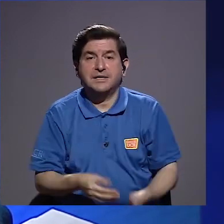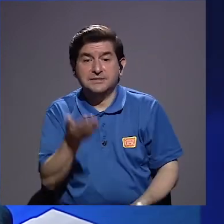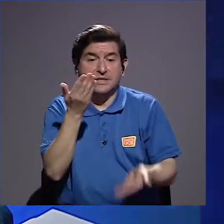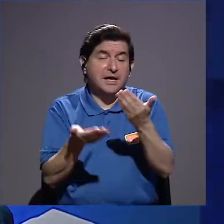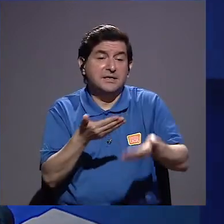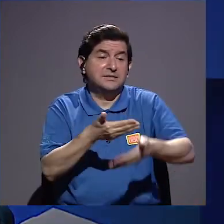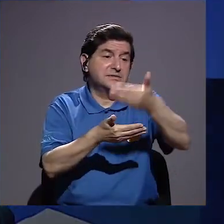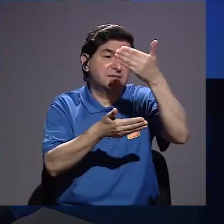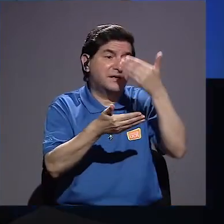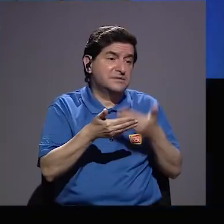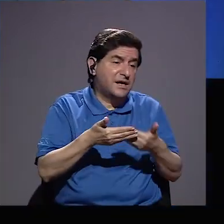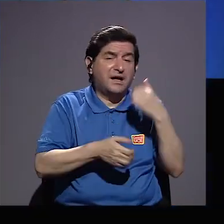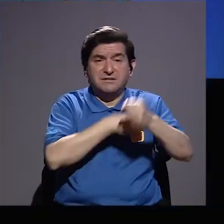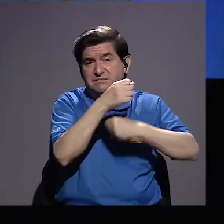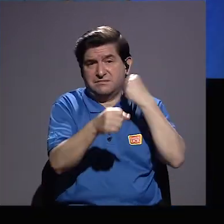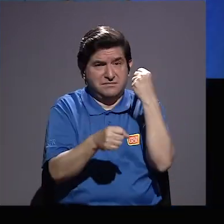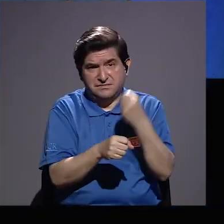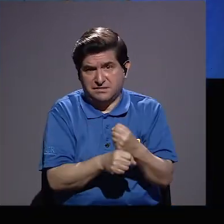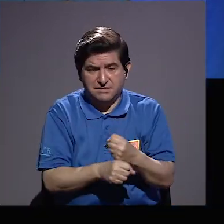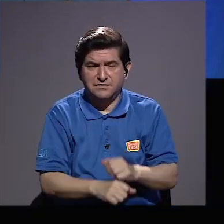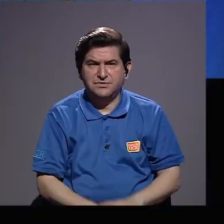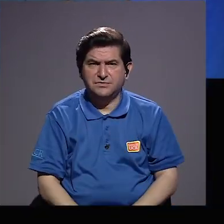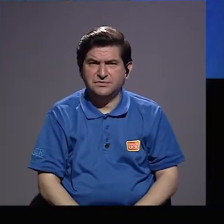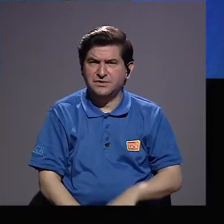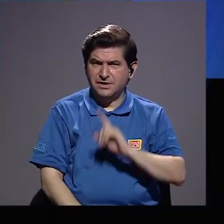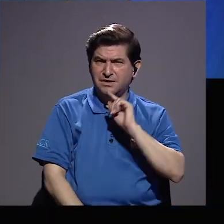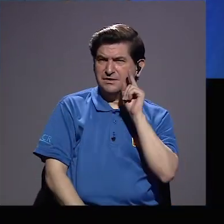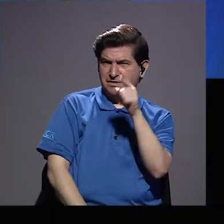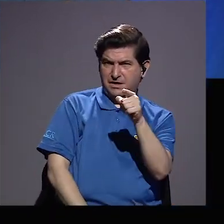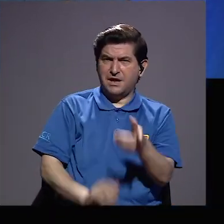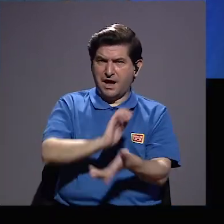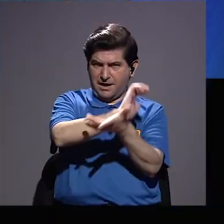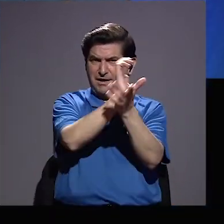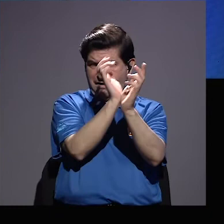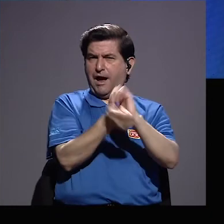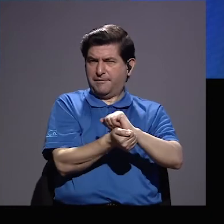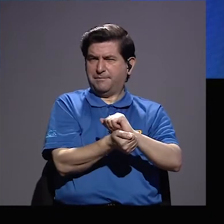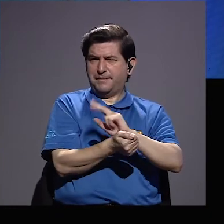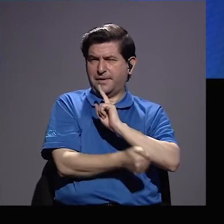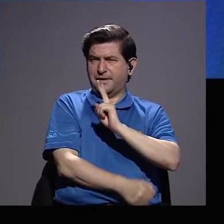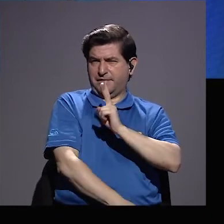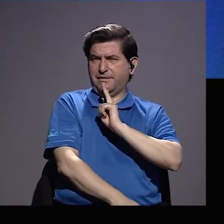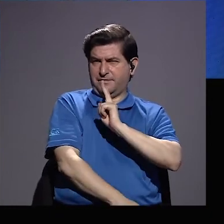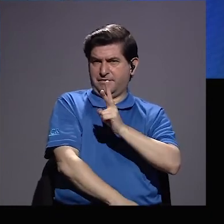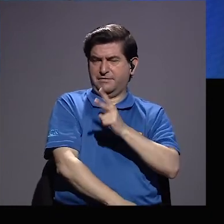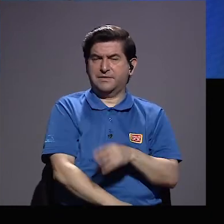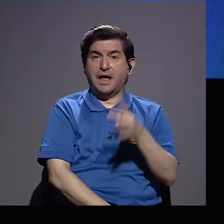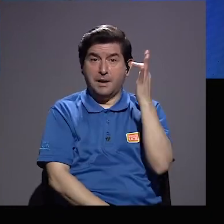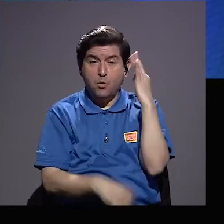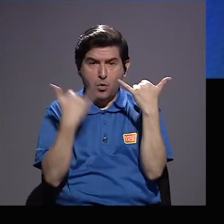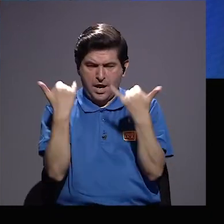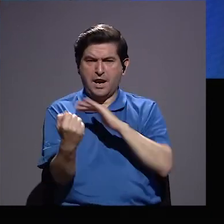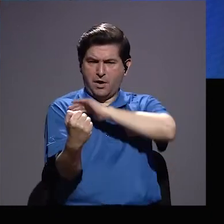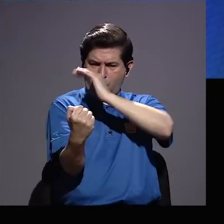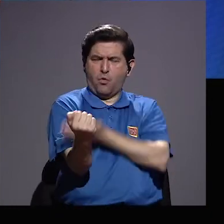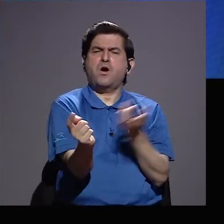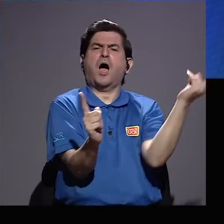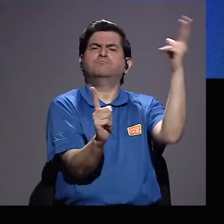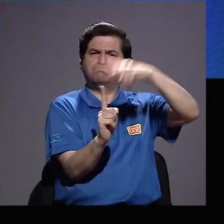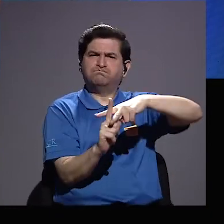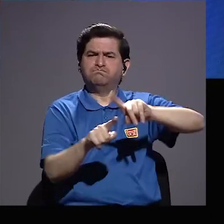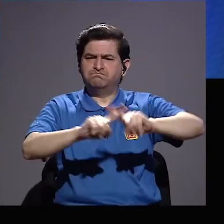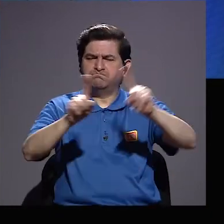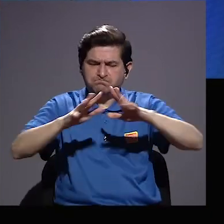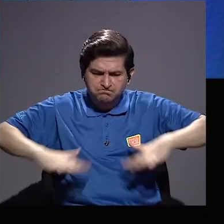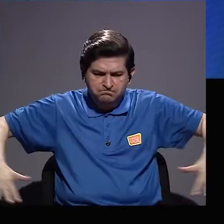que lo que sonaban hace algunos años atrás. ¿Podría decir usted que está cambiando realmente? ¿La mujer se está